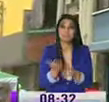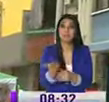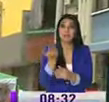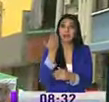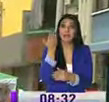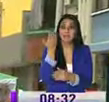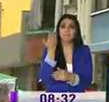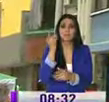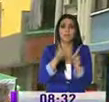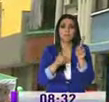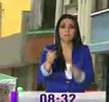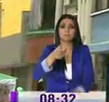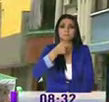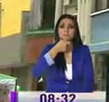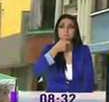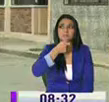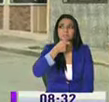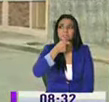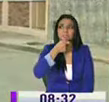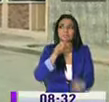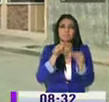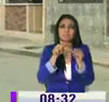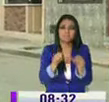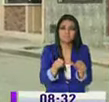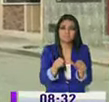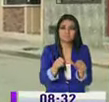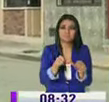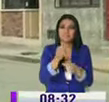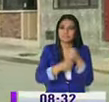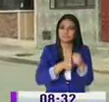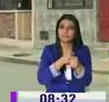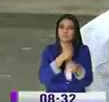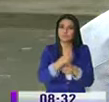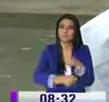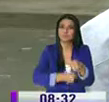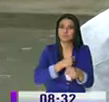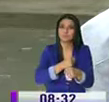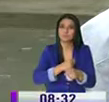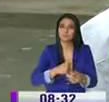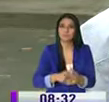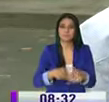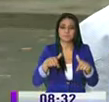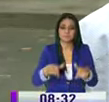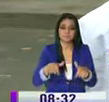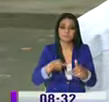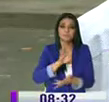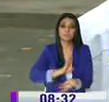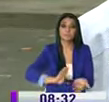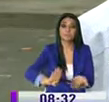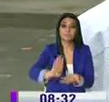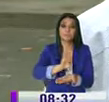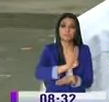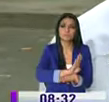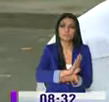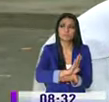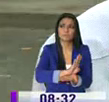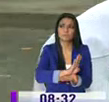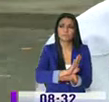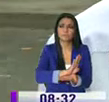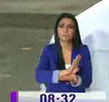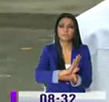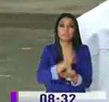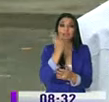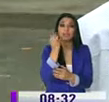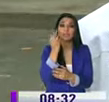varios periodistas que se radicaron hace varios años en esta ciudadela llegamos a vivir